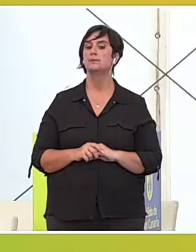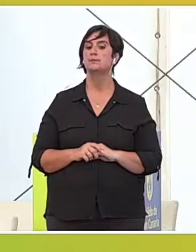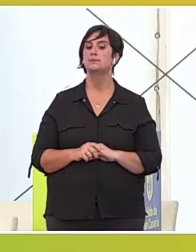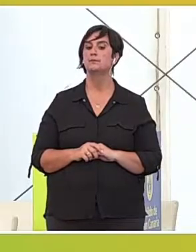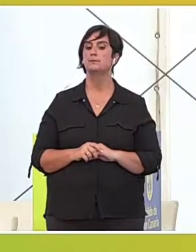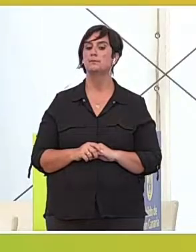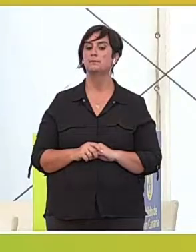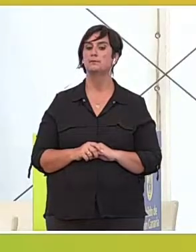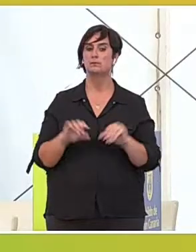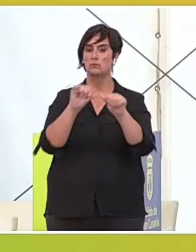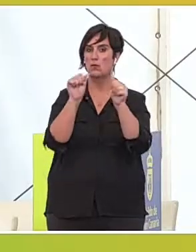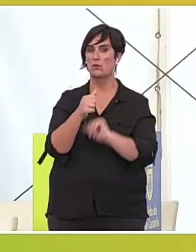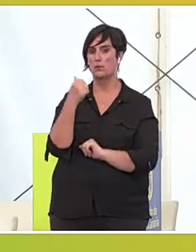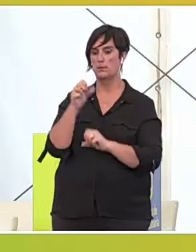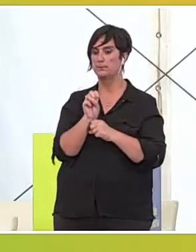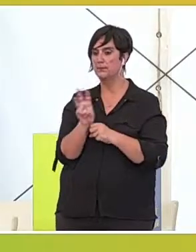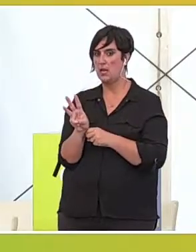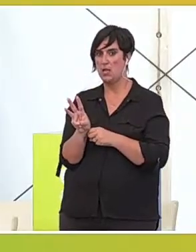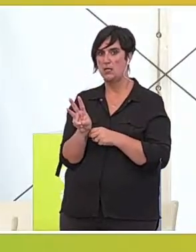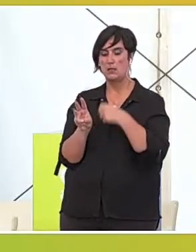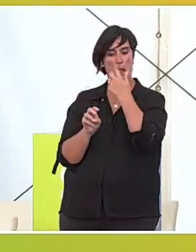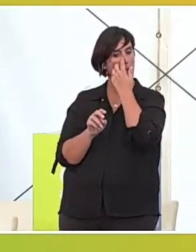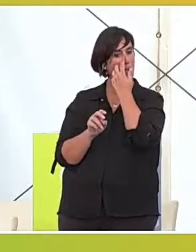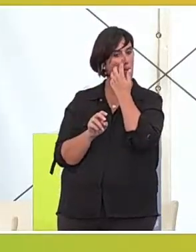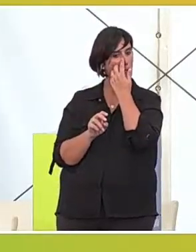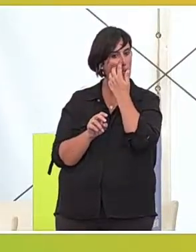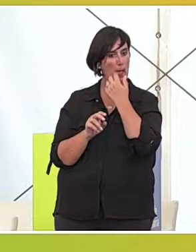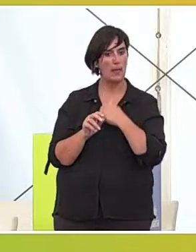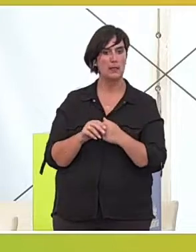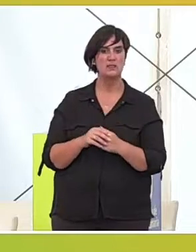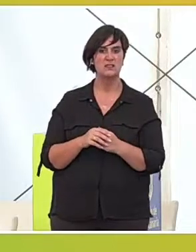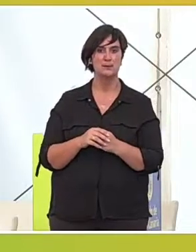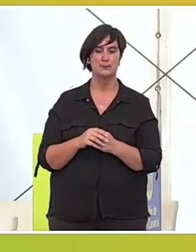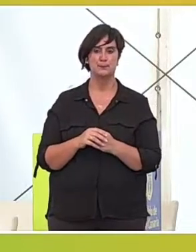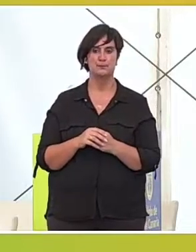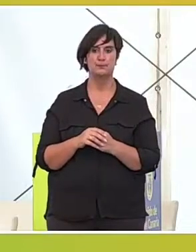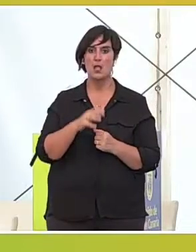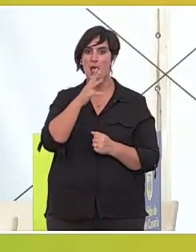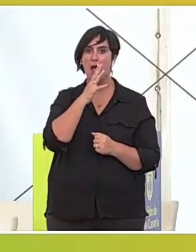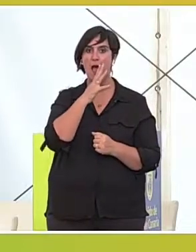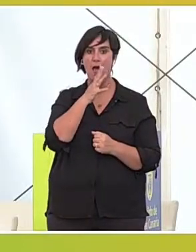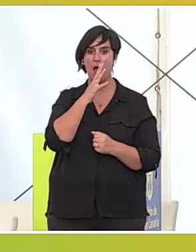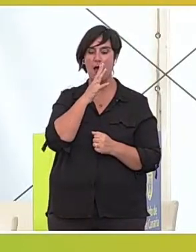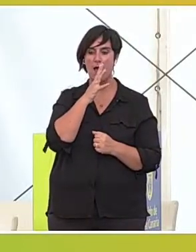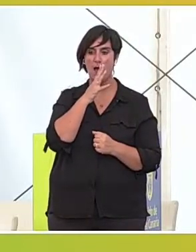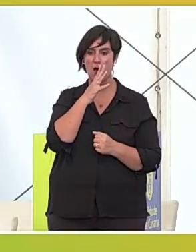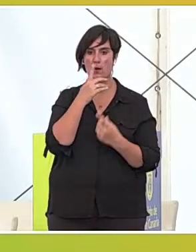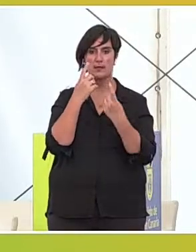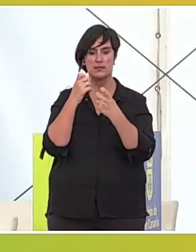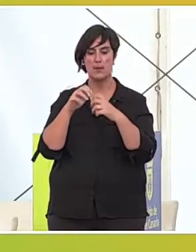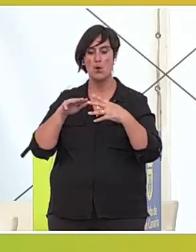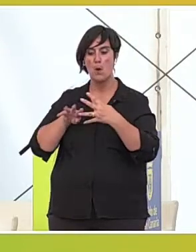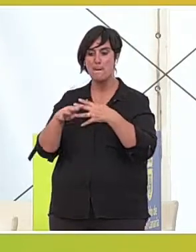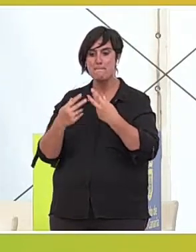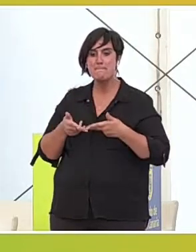de esta forma, 3. El agua necesitamos, el permeado, que esté